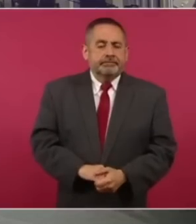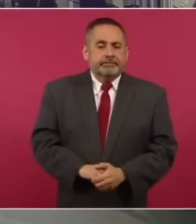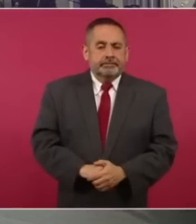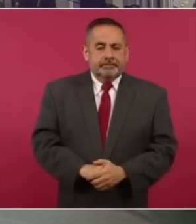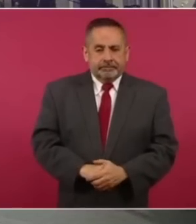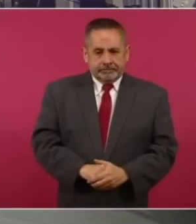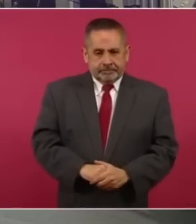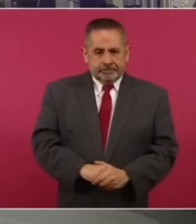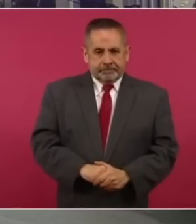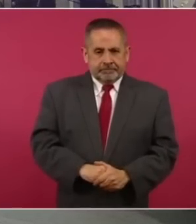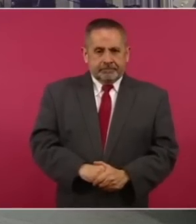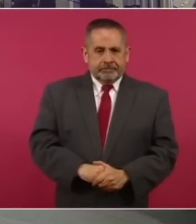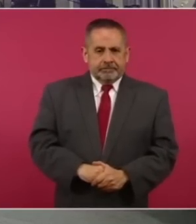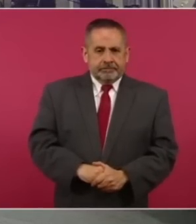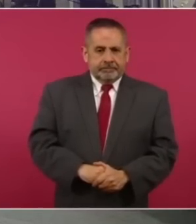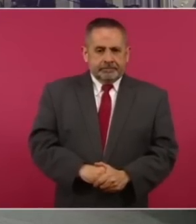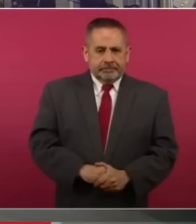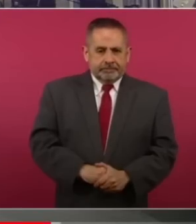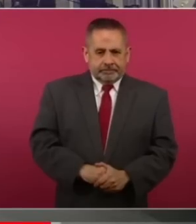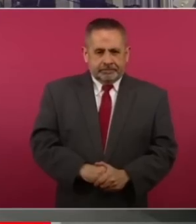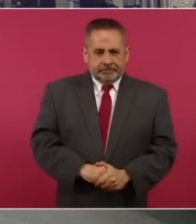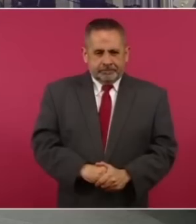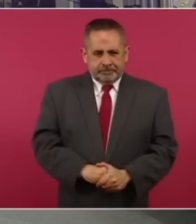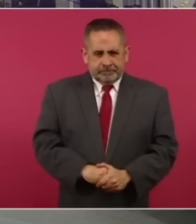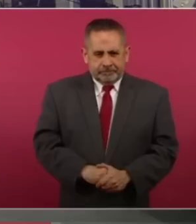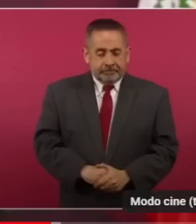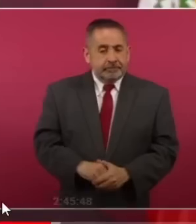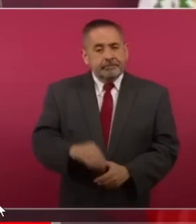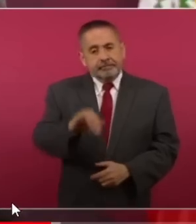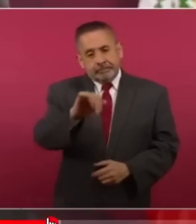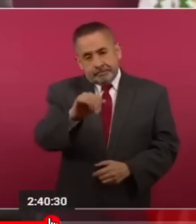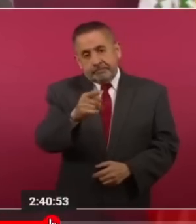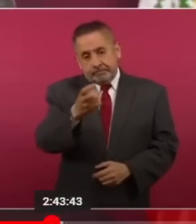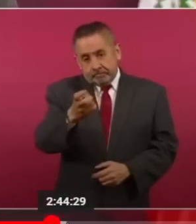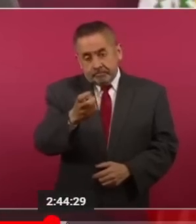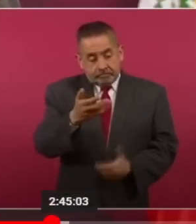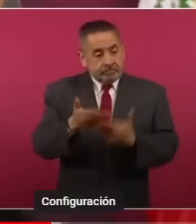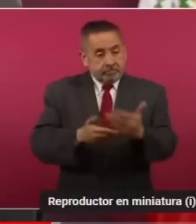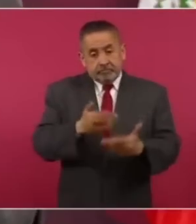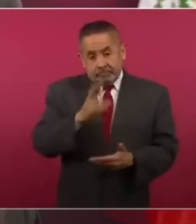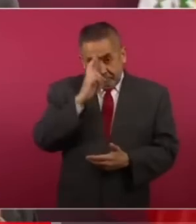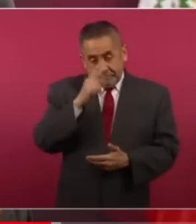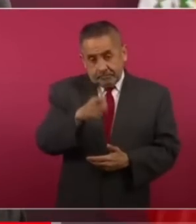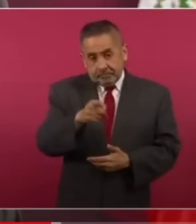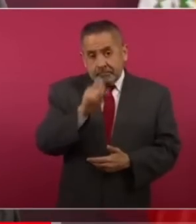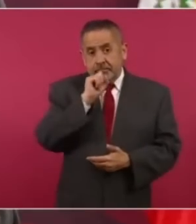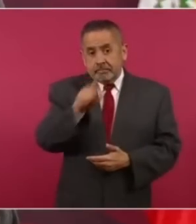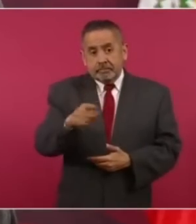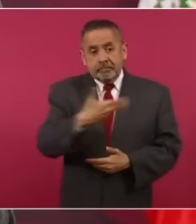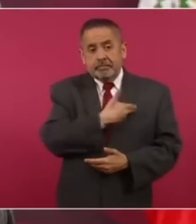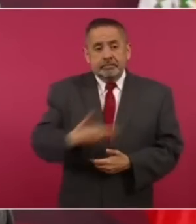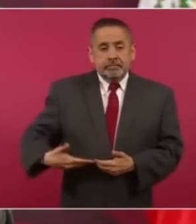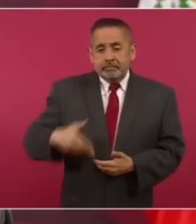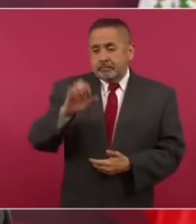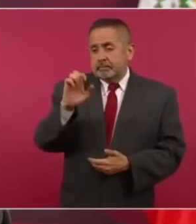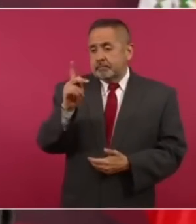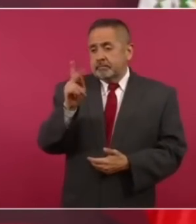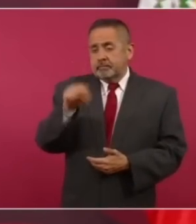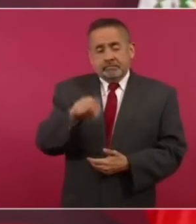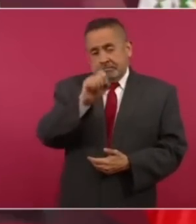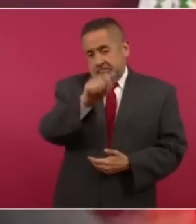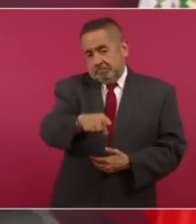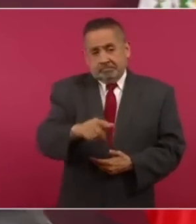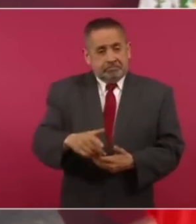No está en el ADN de la sociedad. Sí, pues fue lo que dijo, con todo respeto, el presidente Peña.